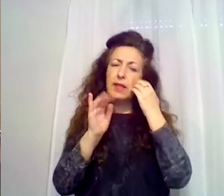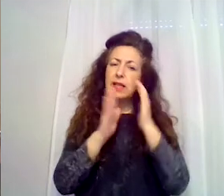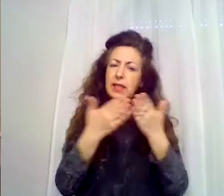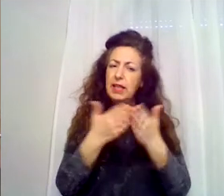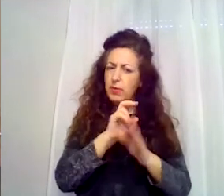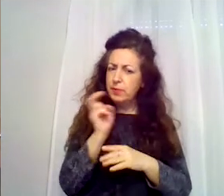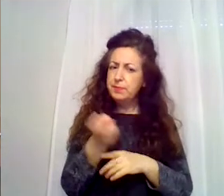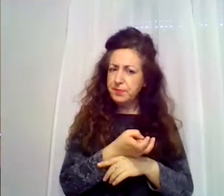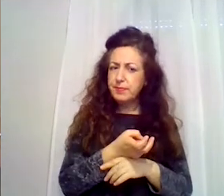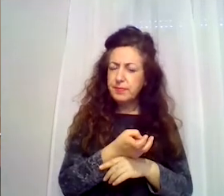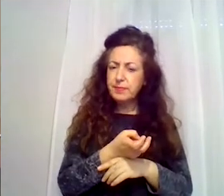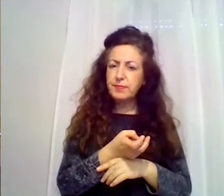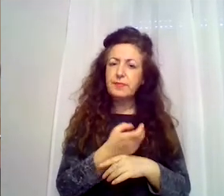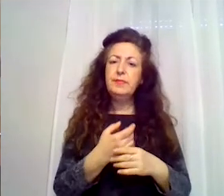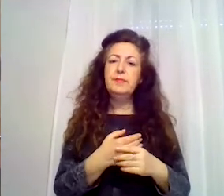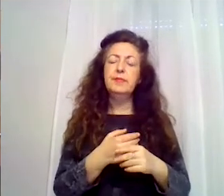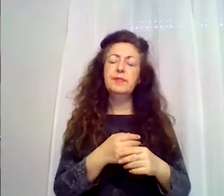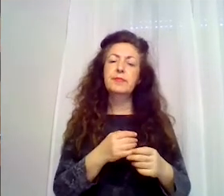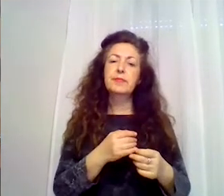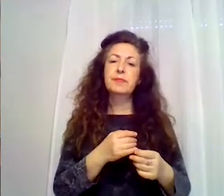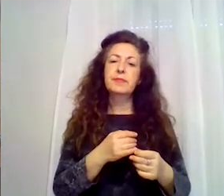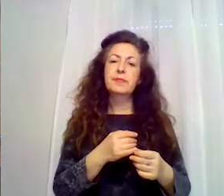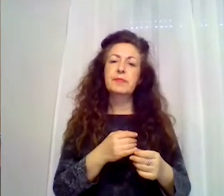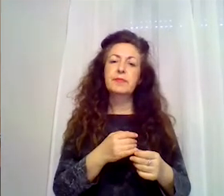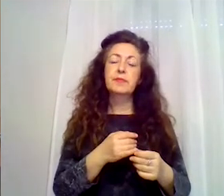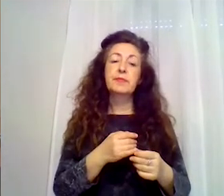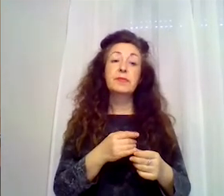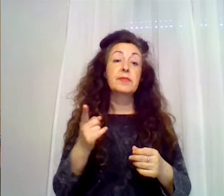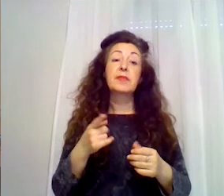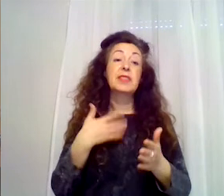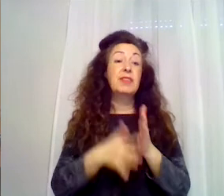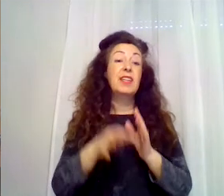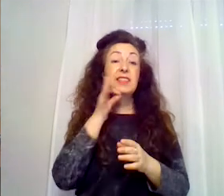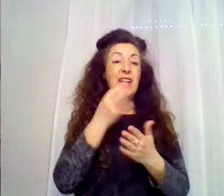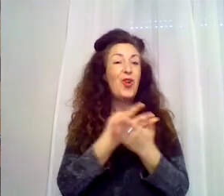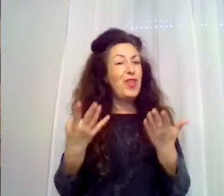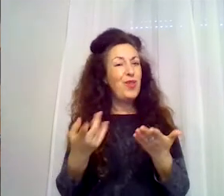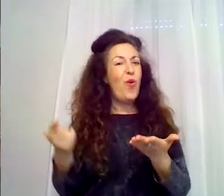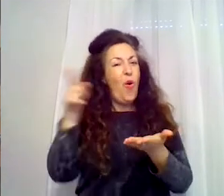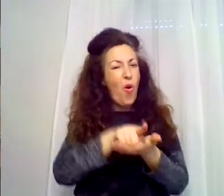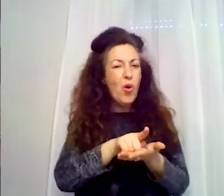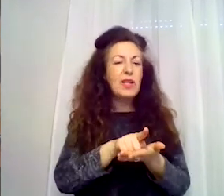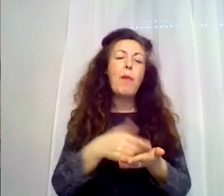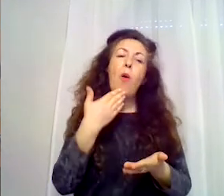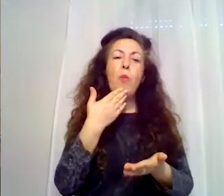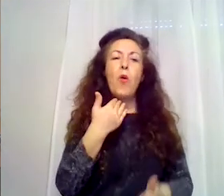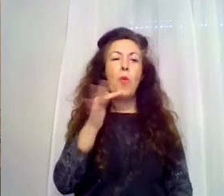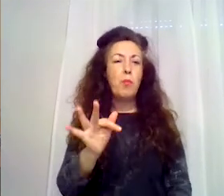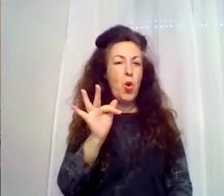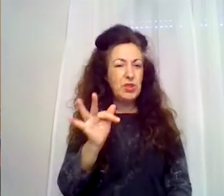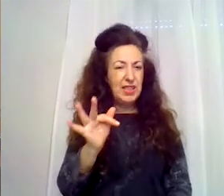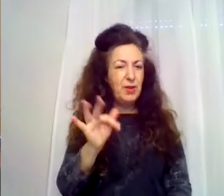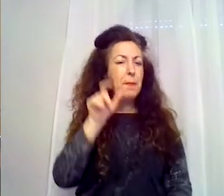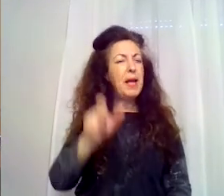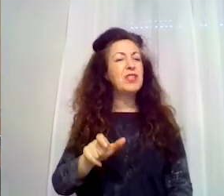basado sustancialmente en Epicuro, ¿no? Es un poco el cristianismo, ¿verdad?, el que hace esa... lo demoniza de